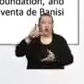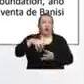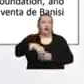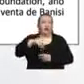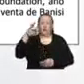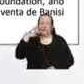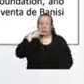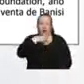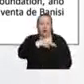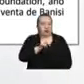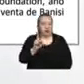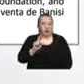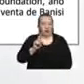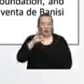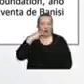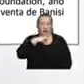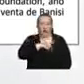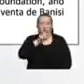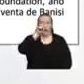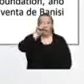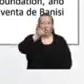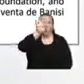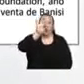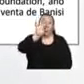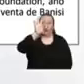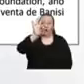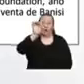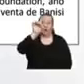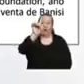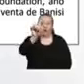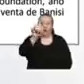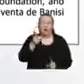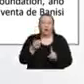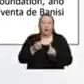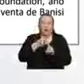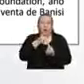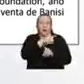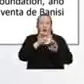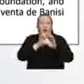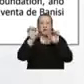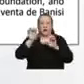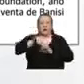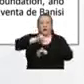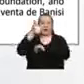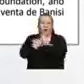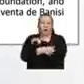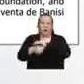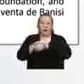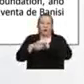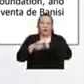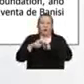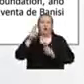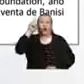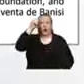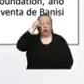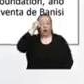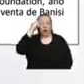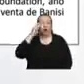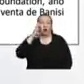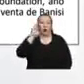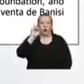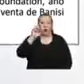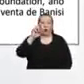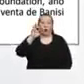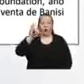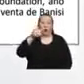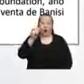mentira en 1991 tiene su primero your gobierno rodrigo borja luego vino a gobierno de cintura en valle con